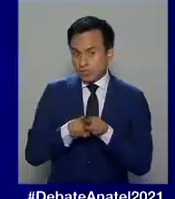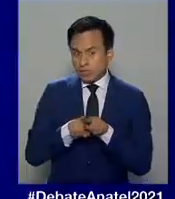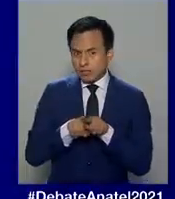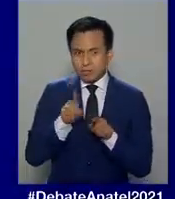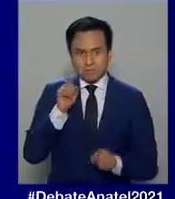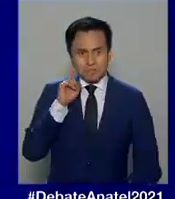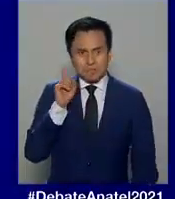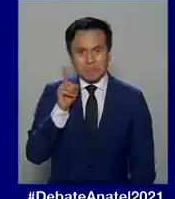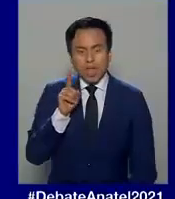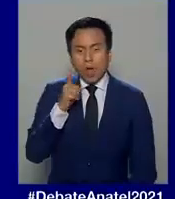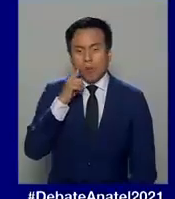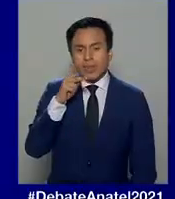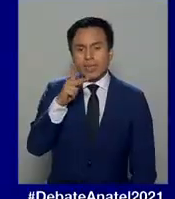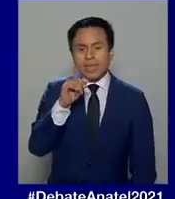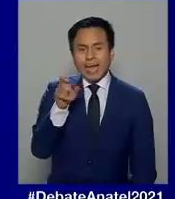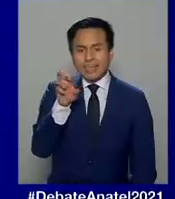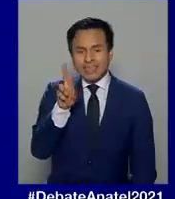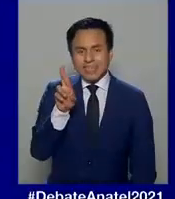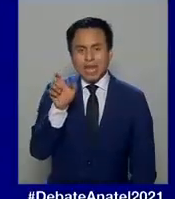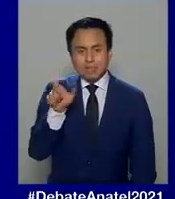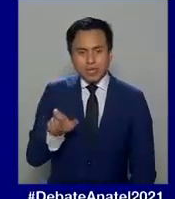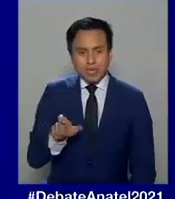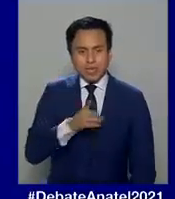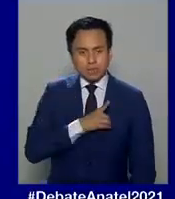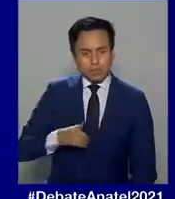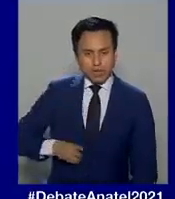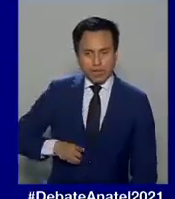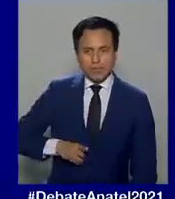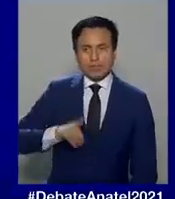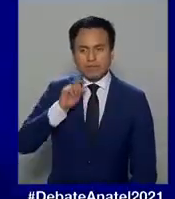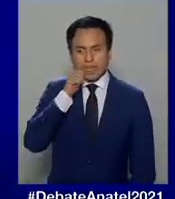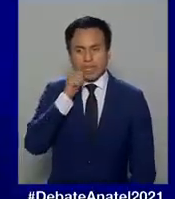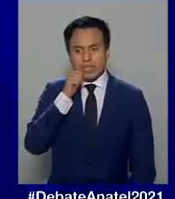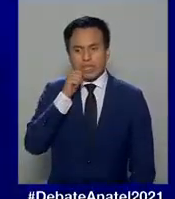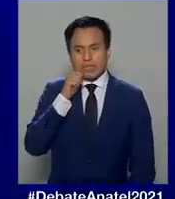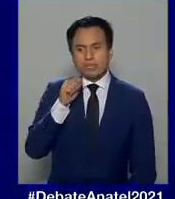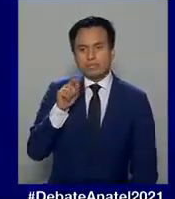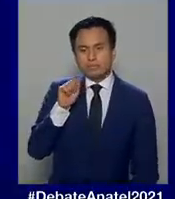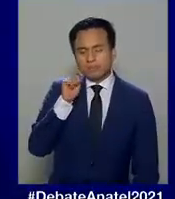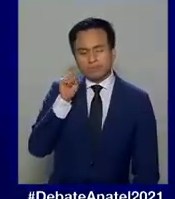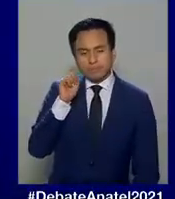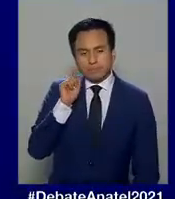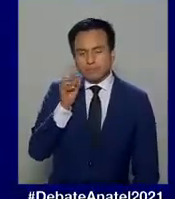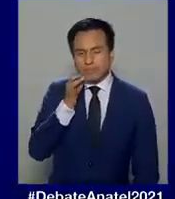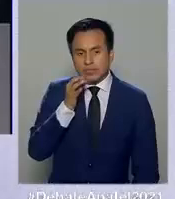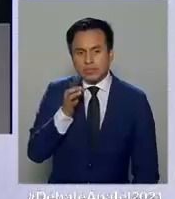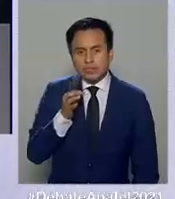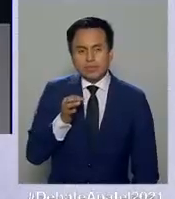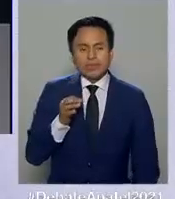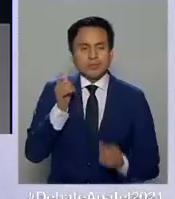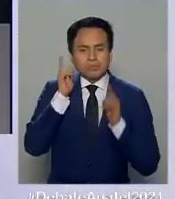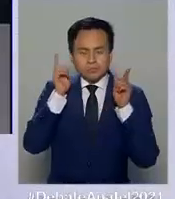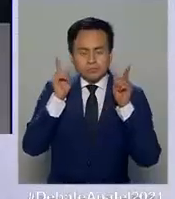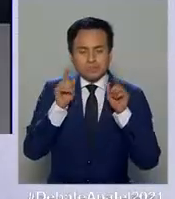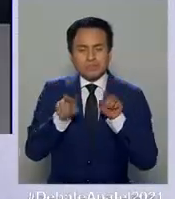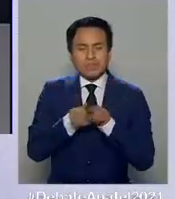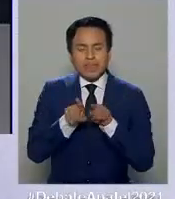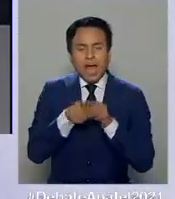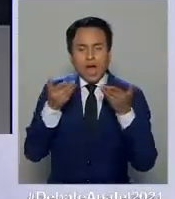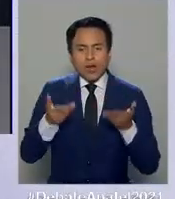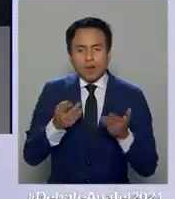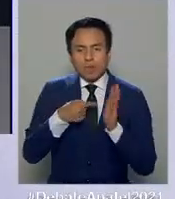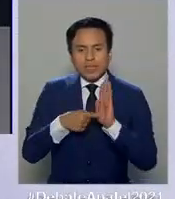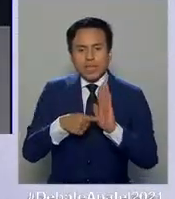acá, lo de Johannes Kaiser y la diputada de su partido, Navellán, era despreciable, burdo y chabacano. Esos fueron los 3 adjetivos que usó. Ahora se muestra